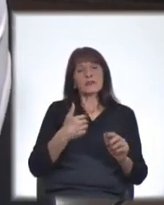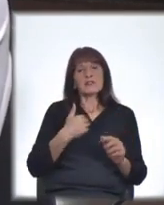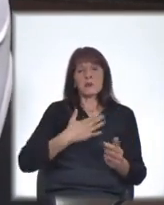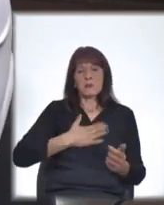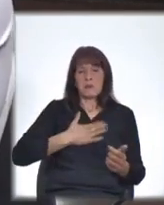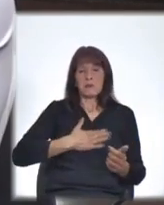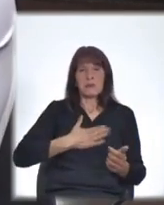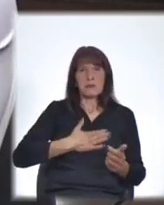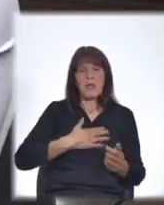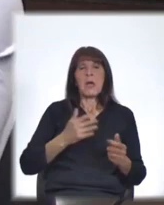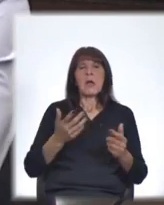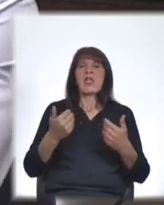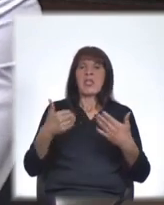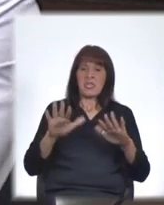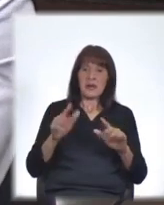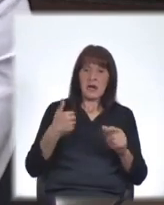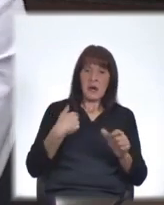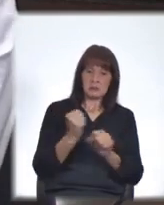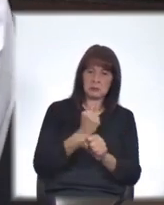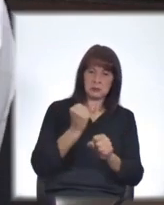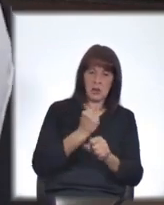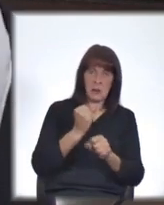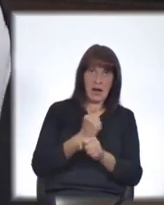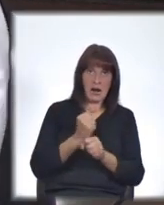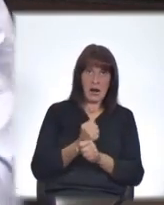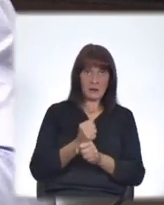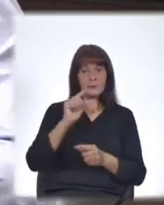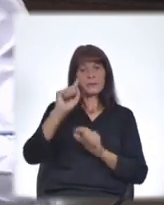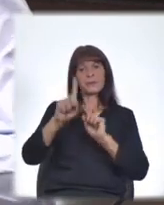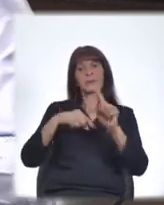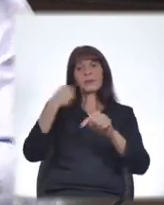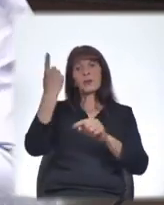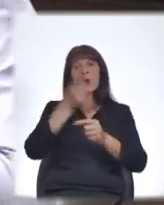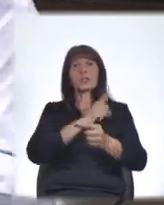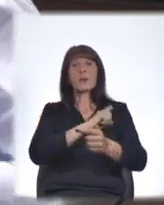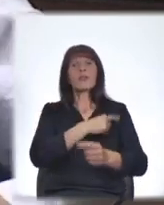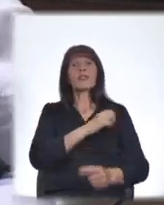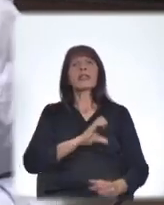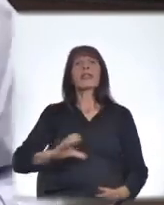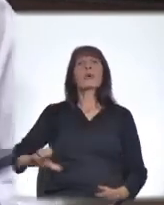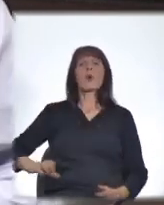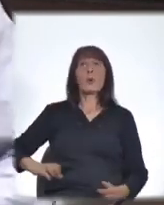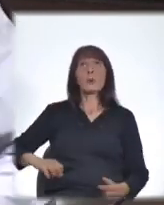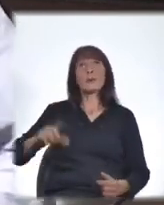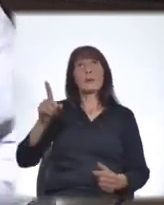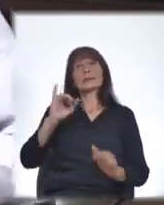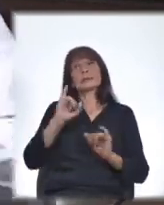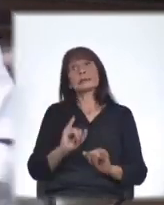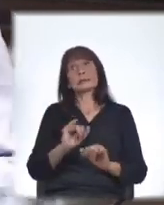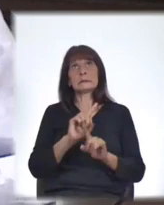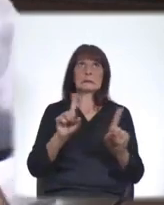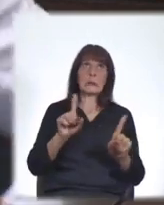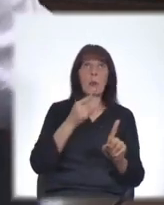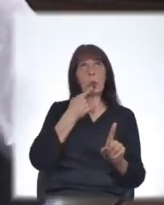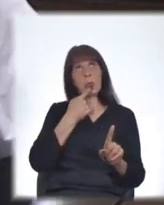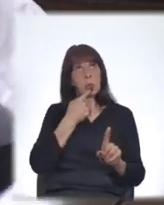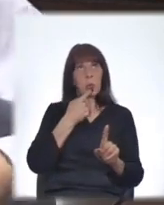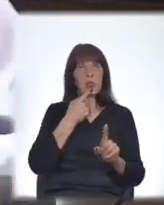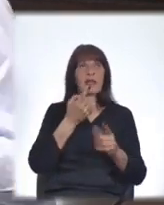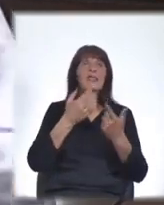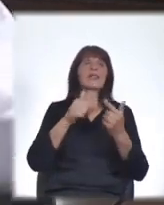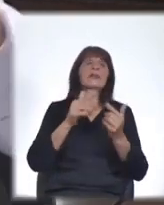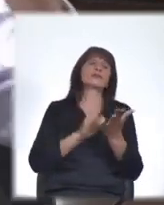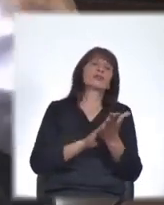permitieron hacer nuestro trabajo. Otra cosa es si el Poder Ejecutivo logró evacuar las dudas y las preguntas que le